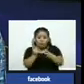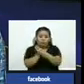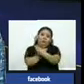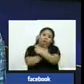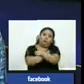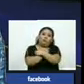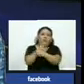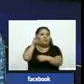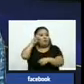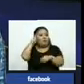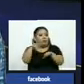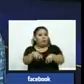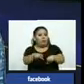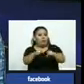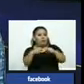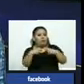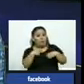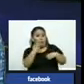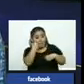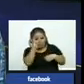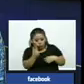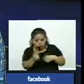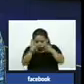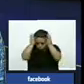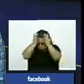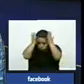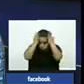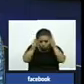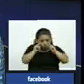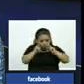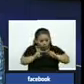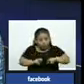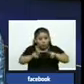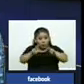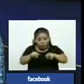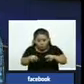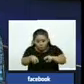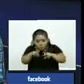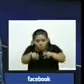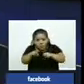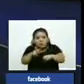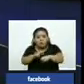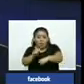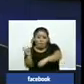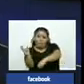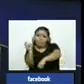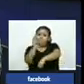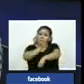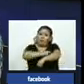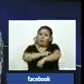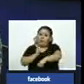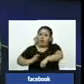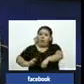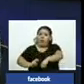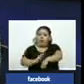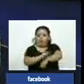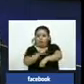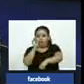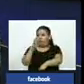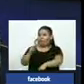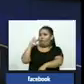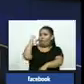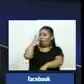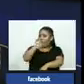puede salvar vidas. Veamos cómo científicos intentan encontrar un antídoto para la mordedura de estos animales hermosos,